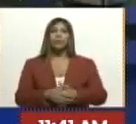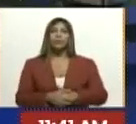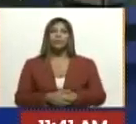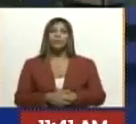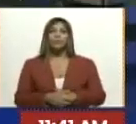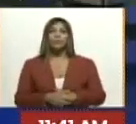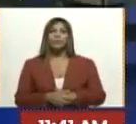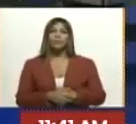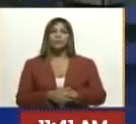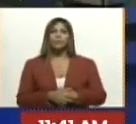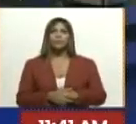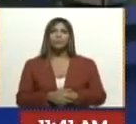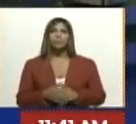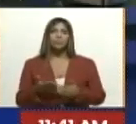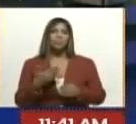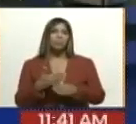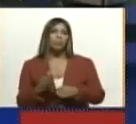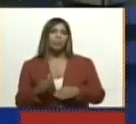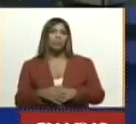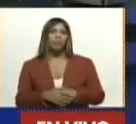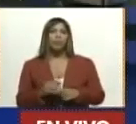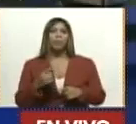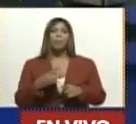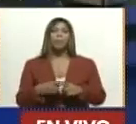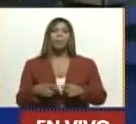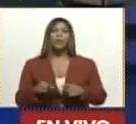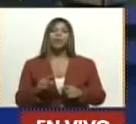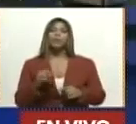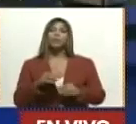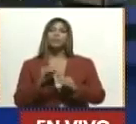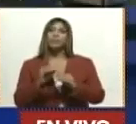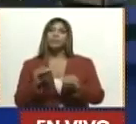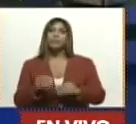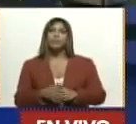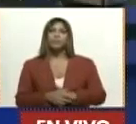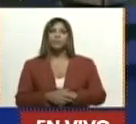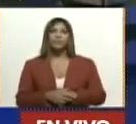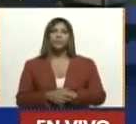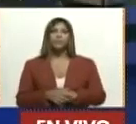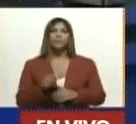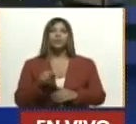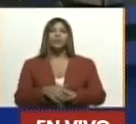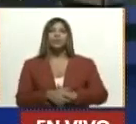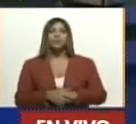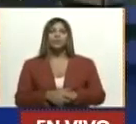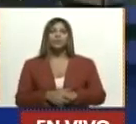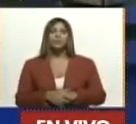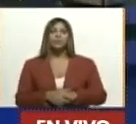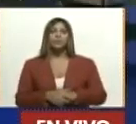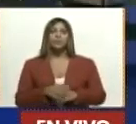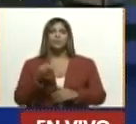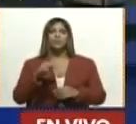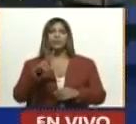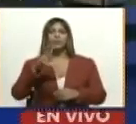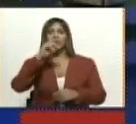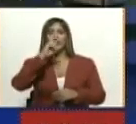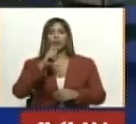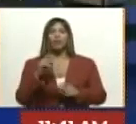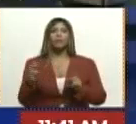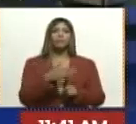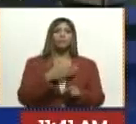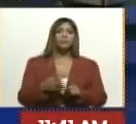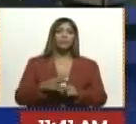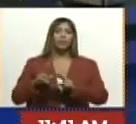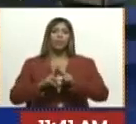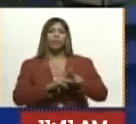más da? Pero recientemente le avisaron que una de esas vidas, aún con 3 años de torturas,